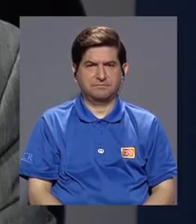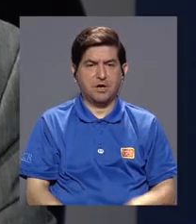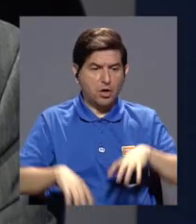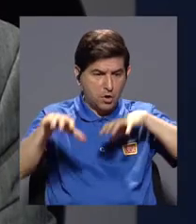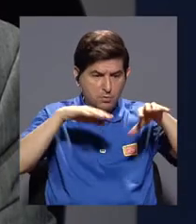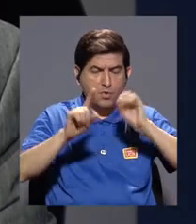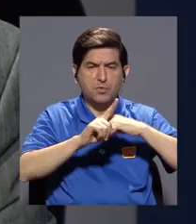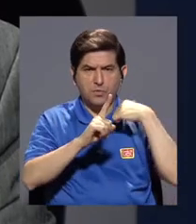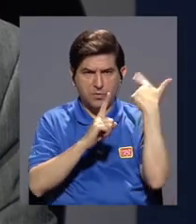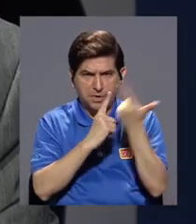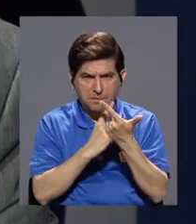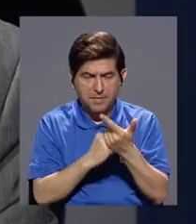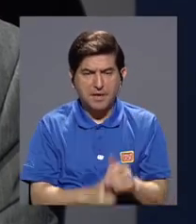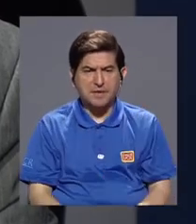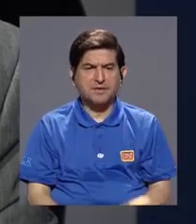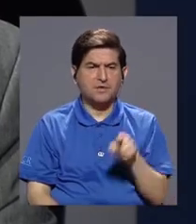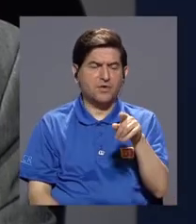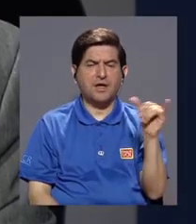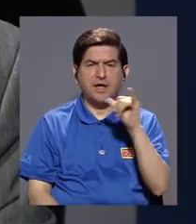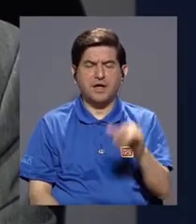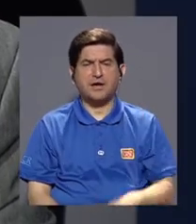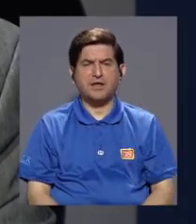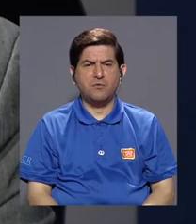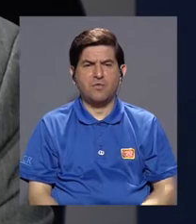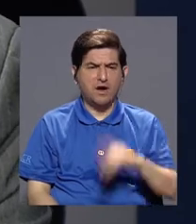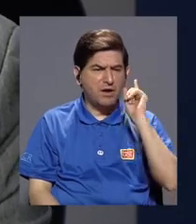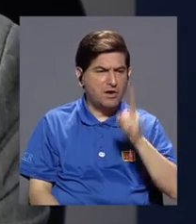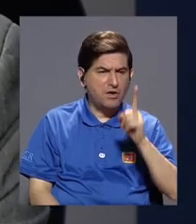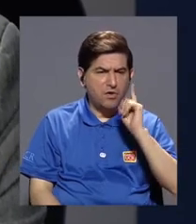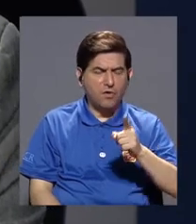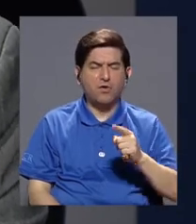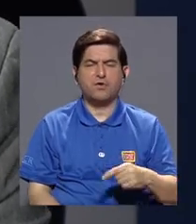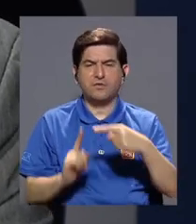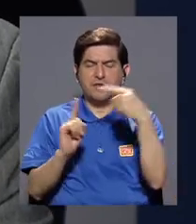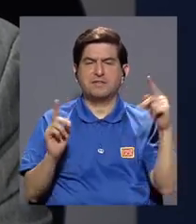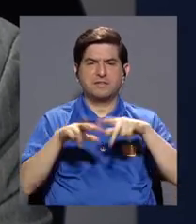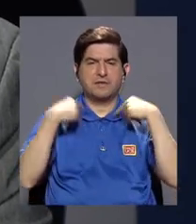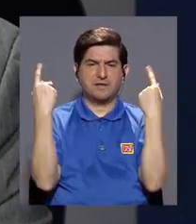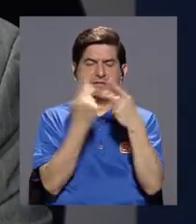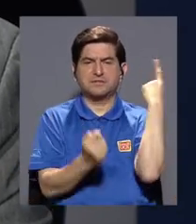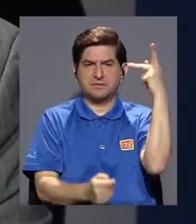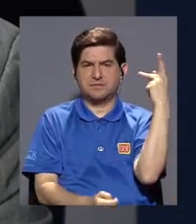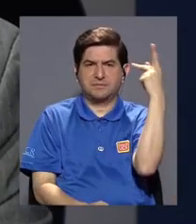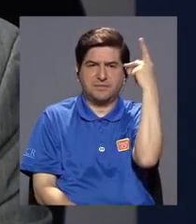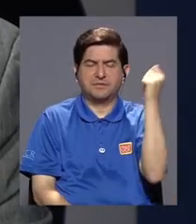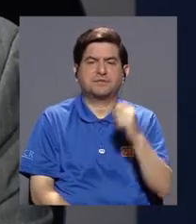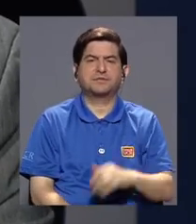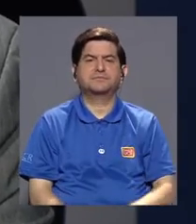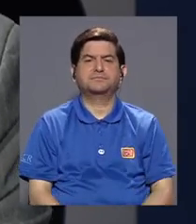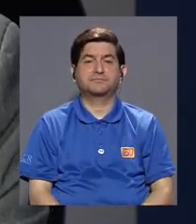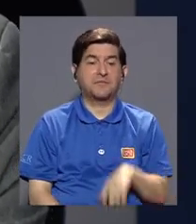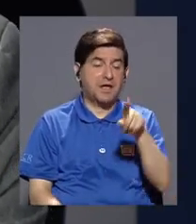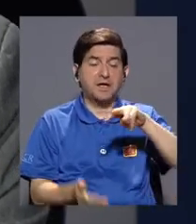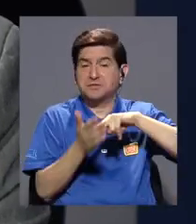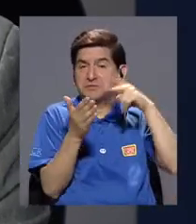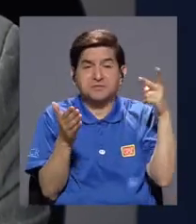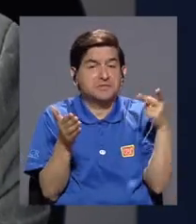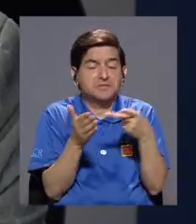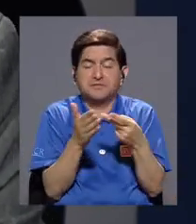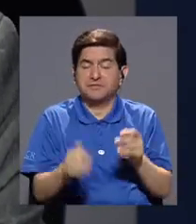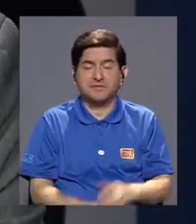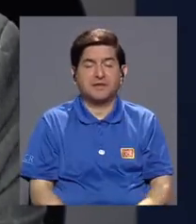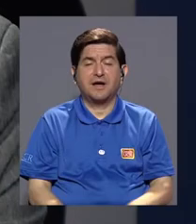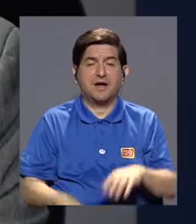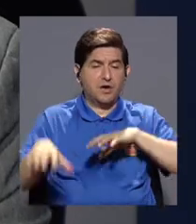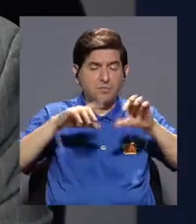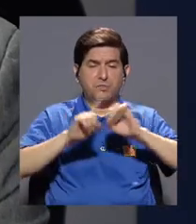los movimientos sociales eran correas de transmisión de partidos políticos, ¿verdad? Eso eran los movimientos sociales